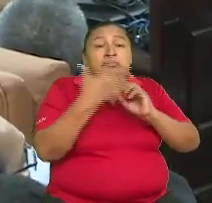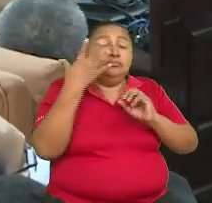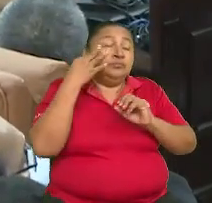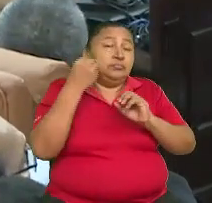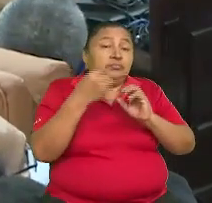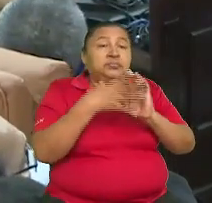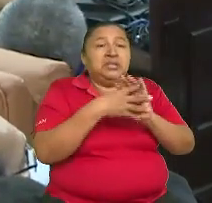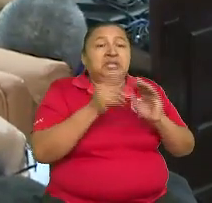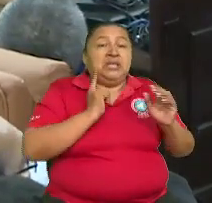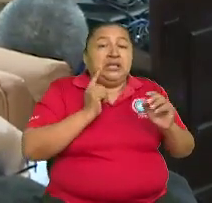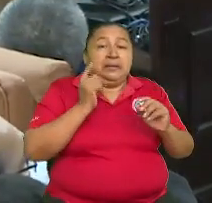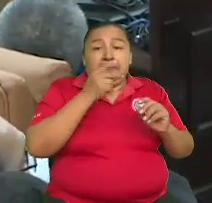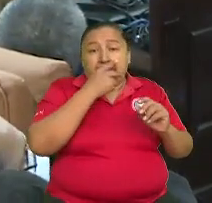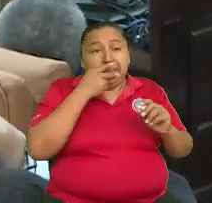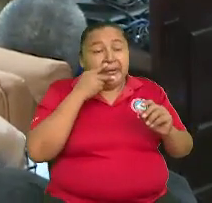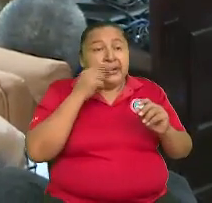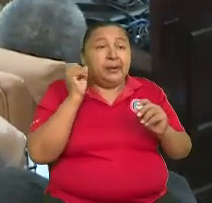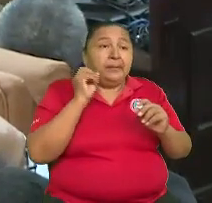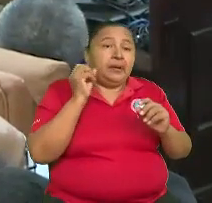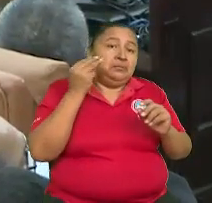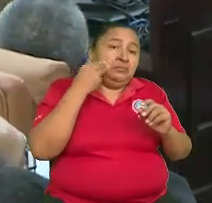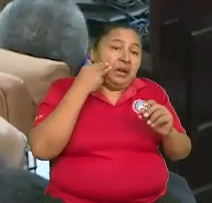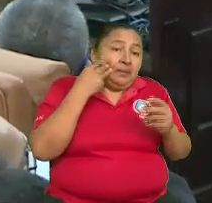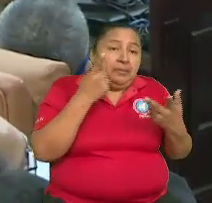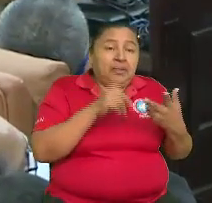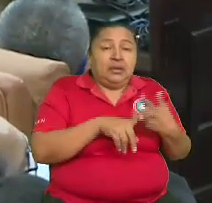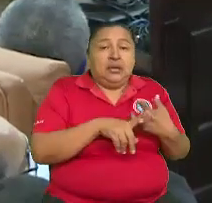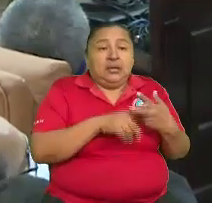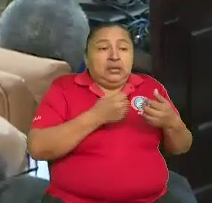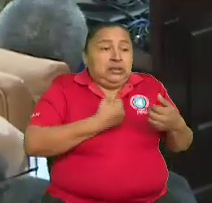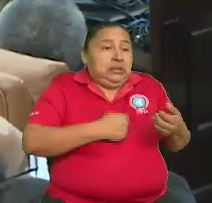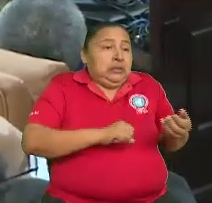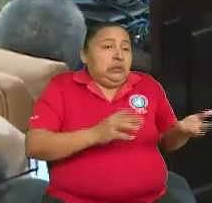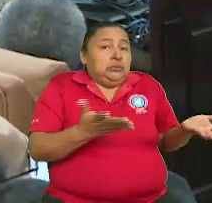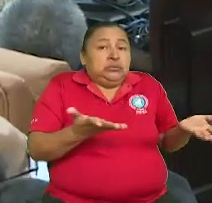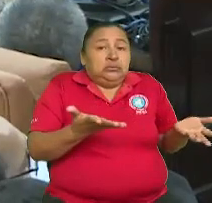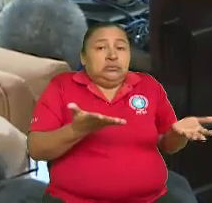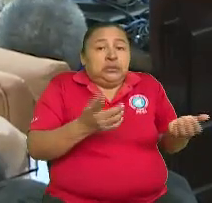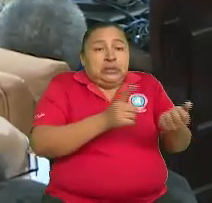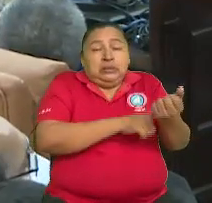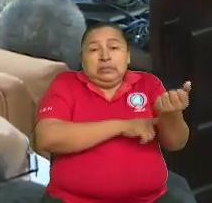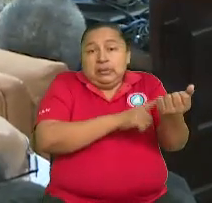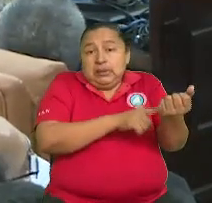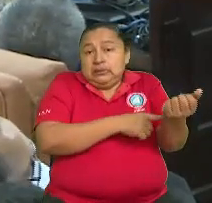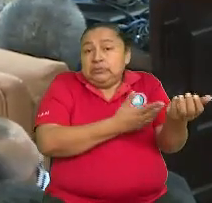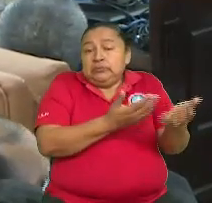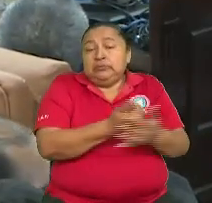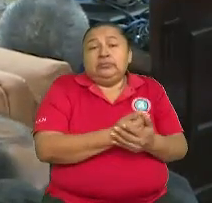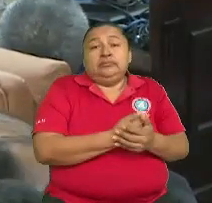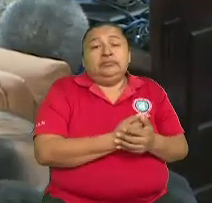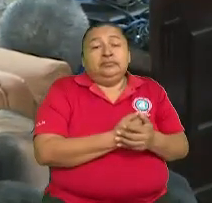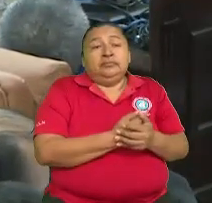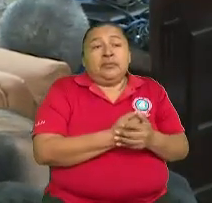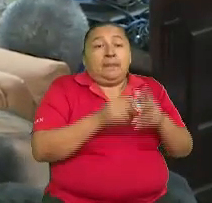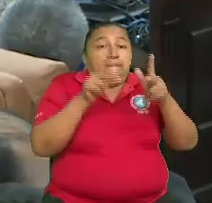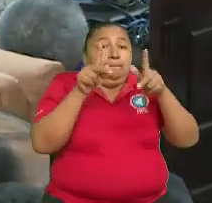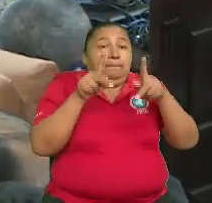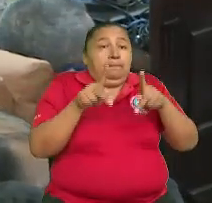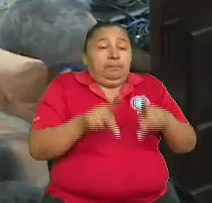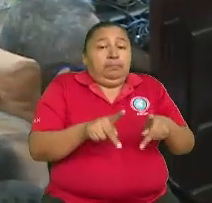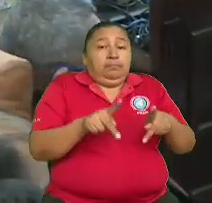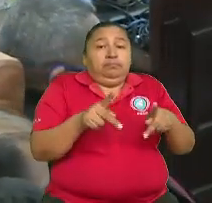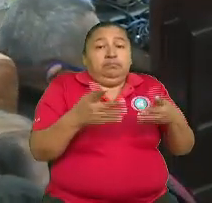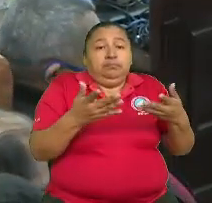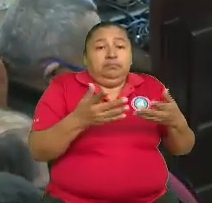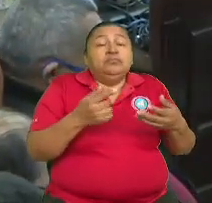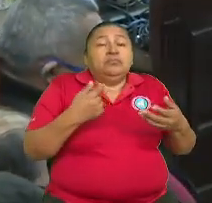tienen padre, madre, hijo, hermano, personas